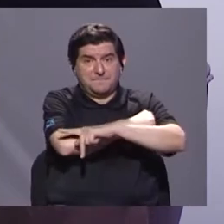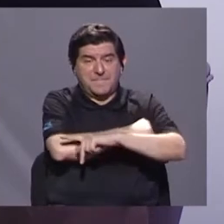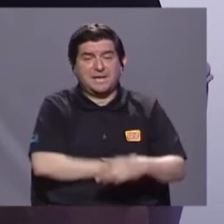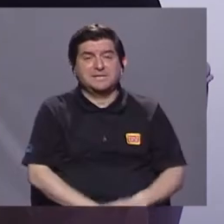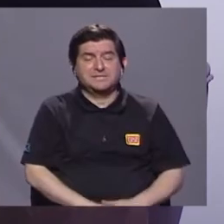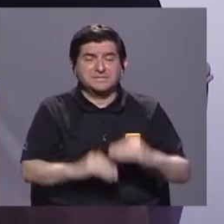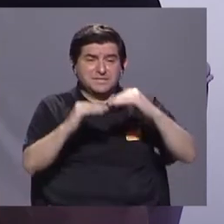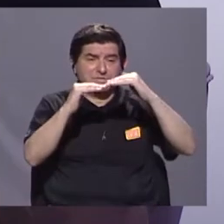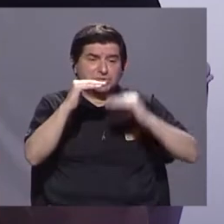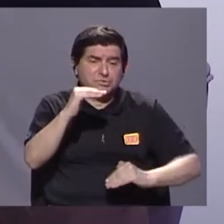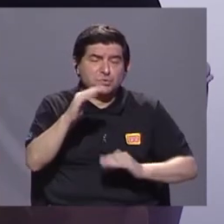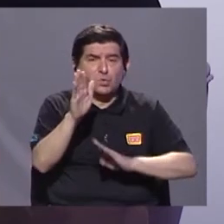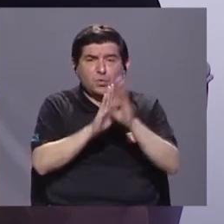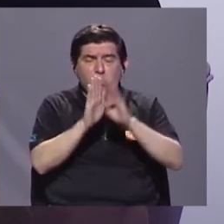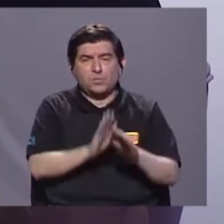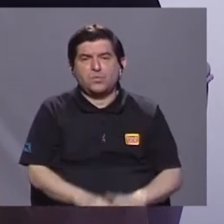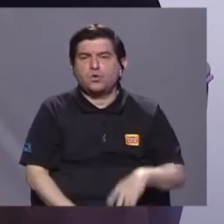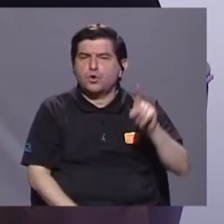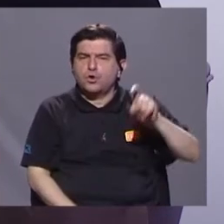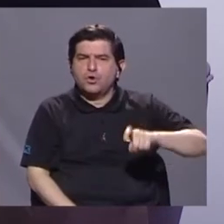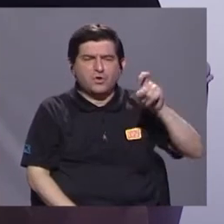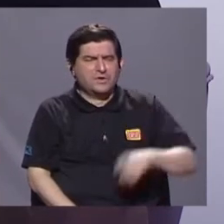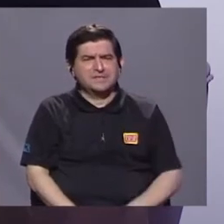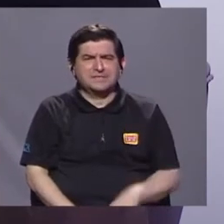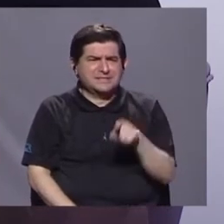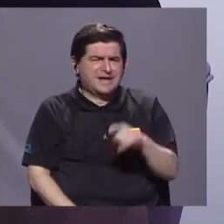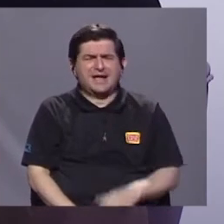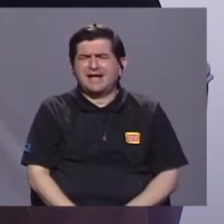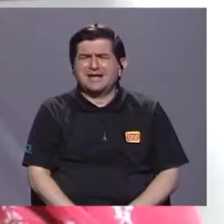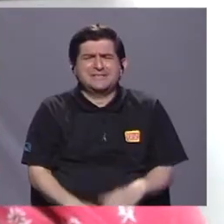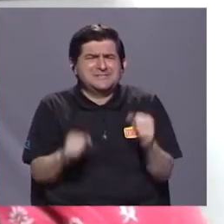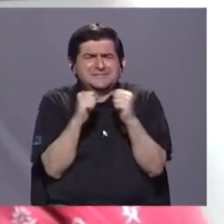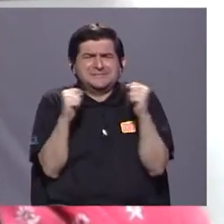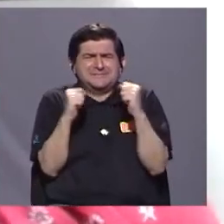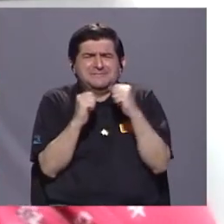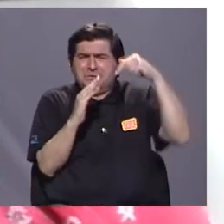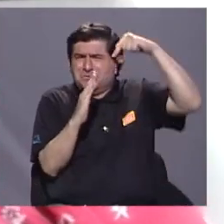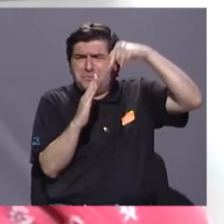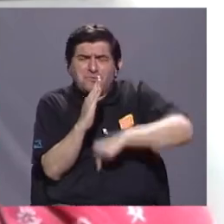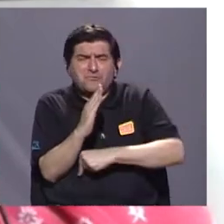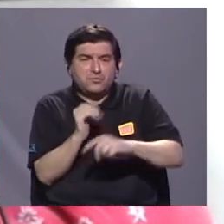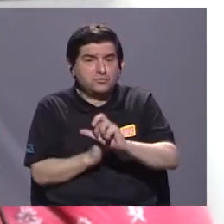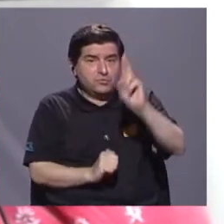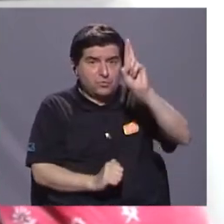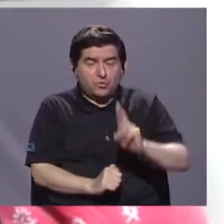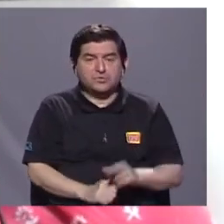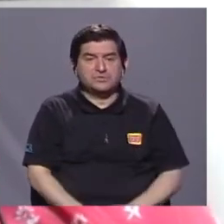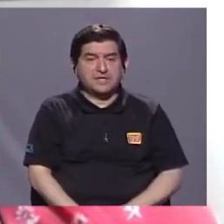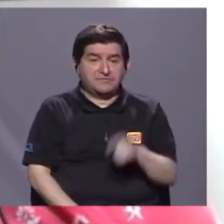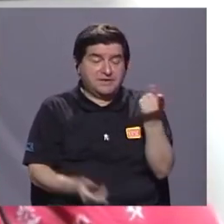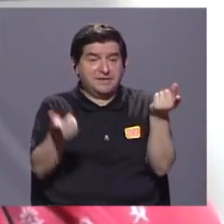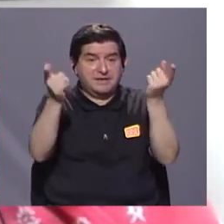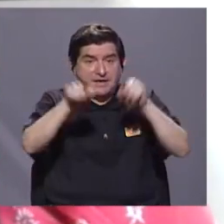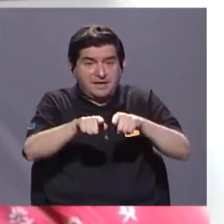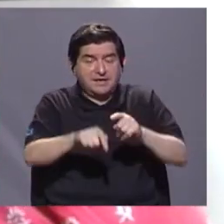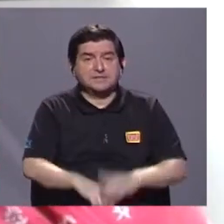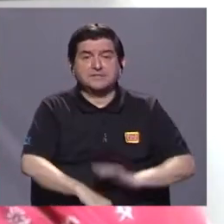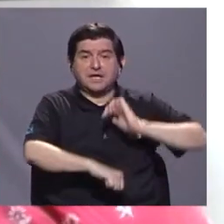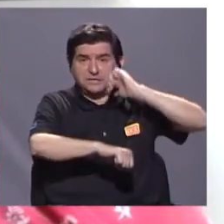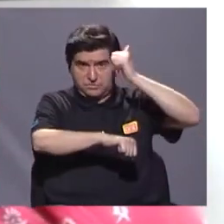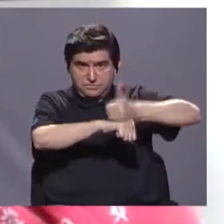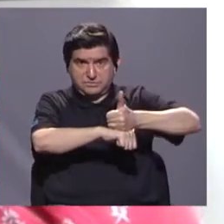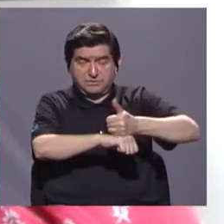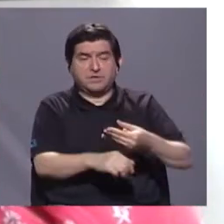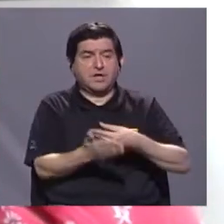subdesarrollados por ejemplo aquellas que no necesitan la cadena de nuestra congelación que costa rica fue visionaria y lo implementó